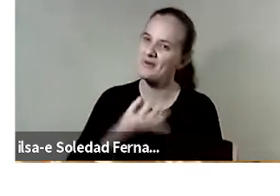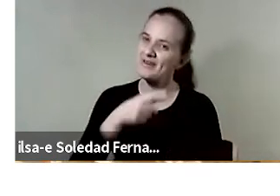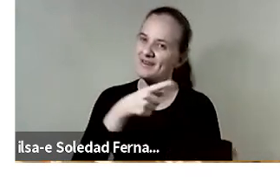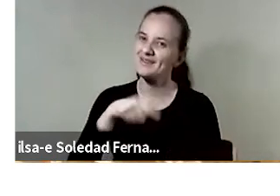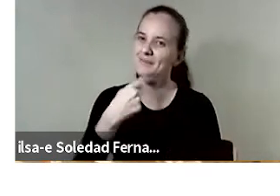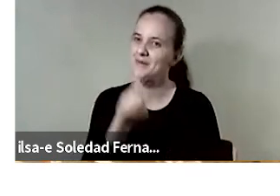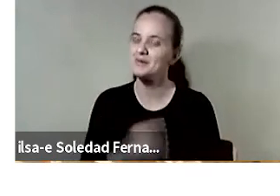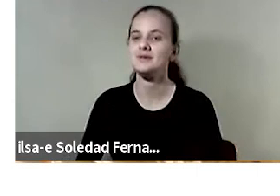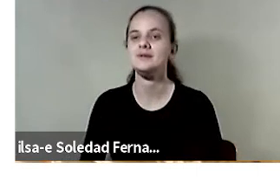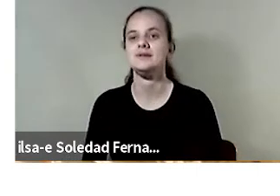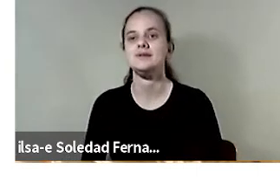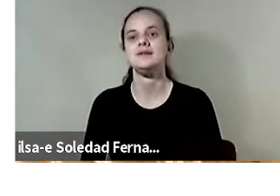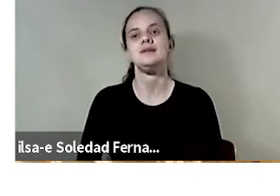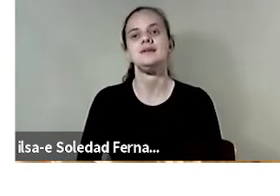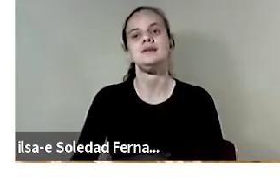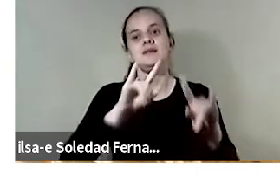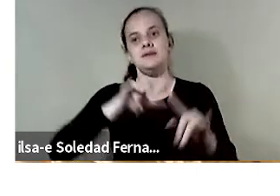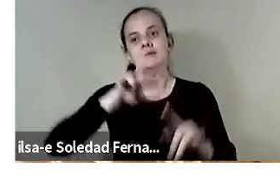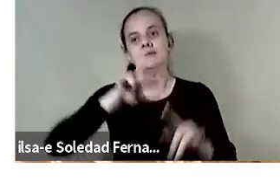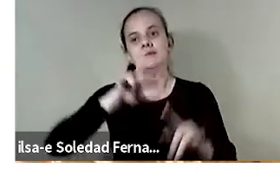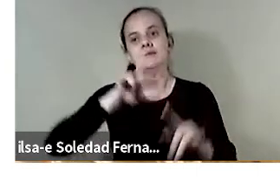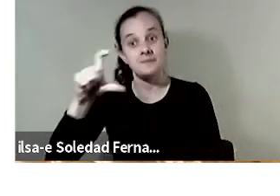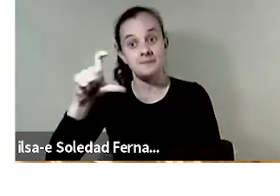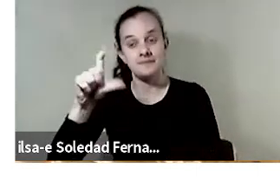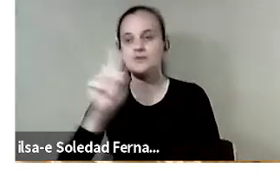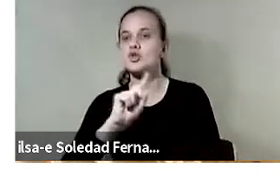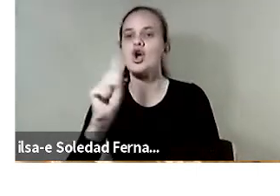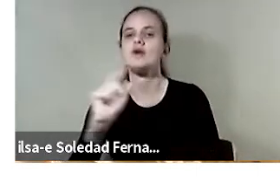se lo extendería o certificaría? Es muy buena esa palabra.